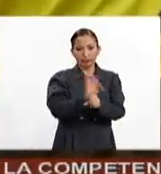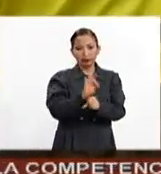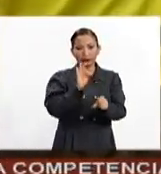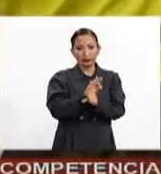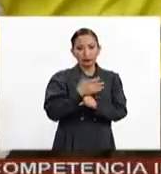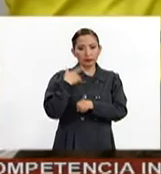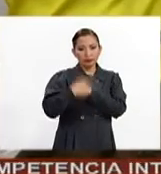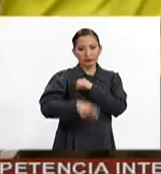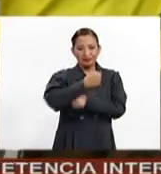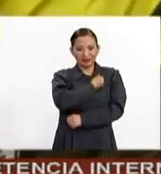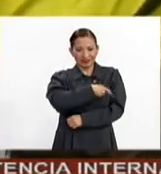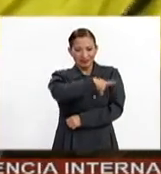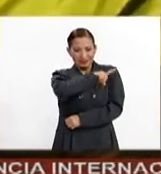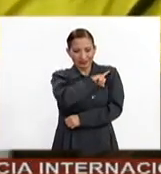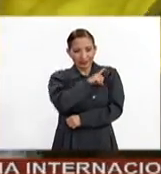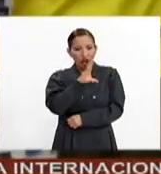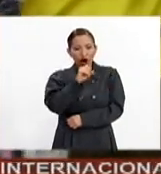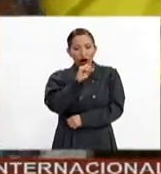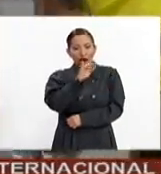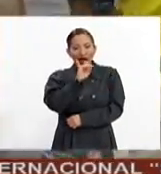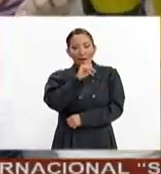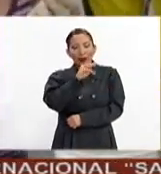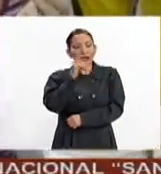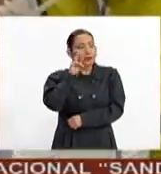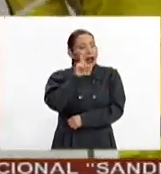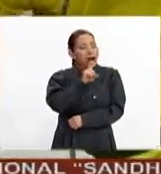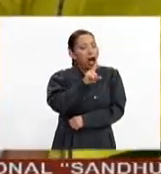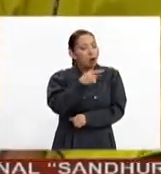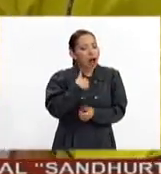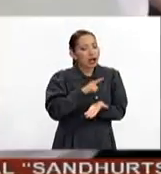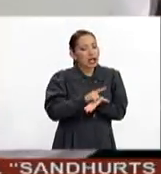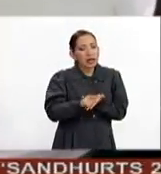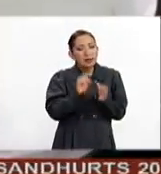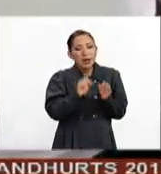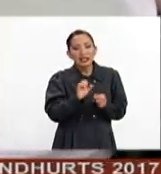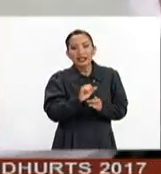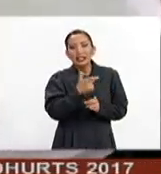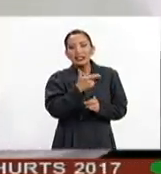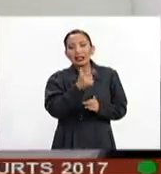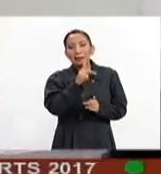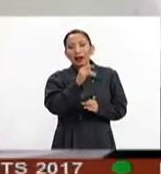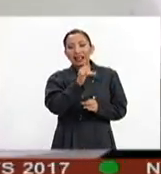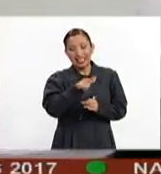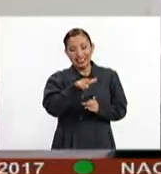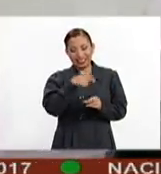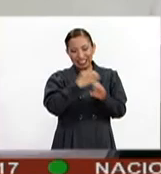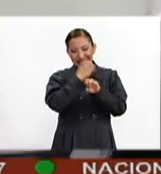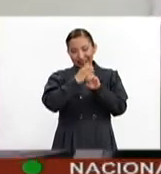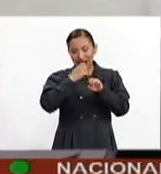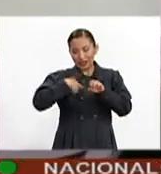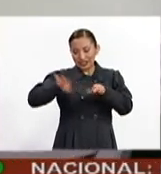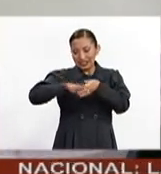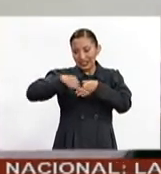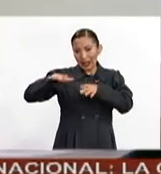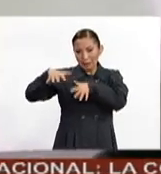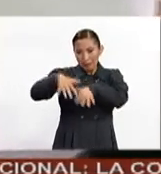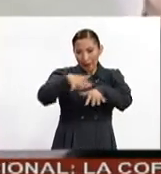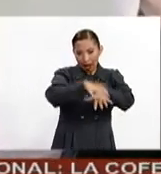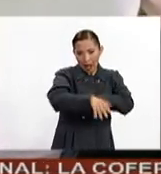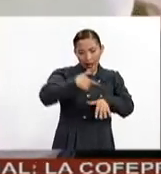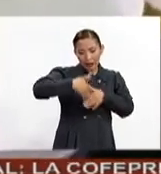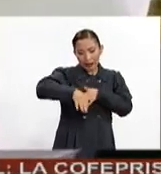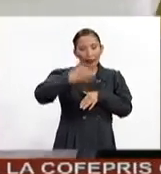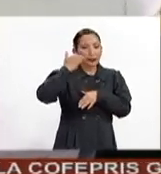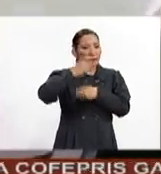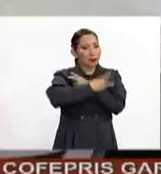Protección contra Riesgos Sanitarios garantizó la calidad de agua en 267 playas de 17 estados costeros del país durante el